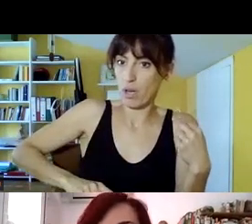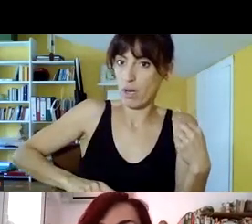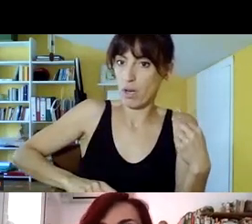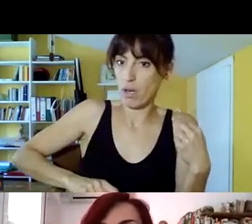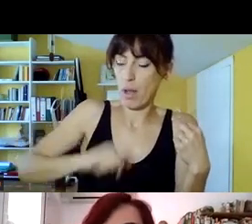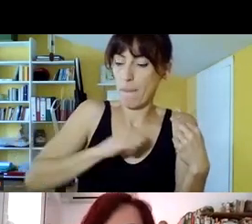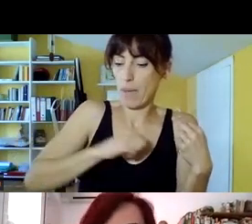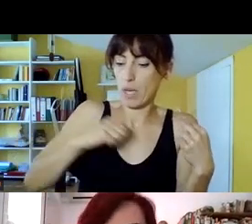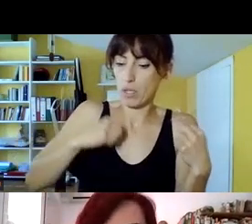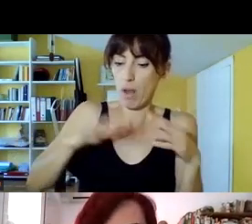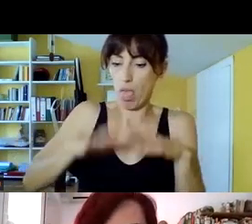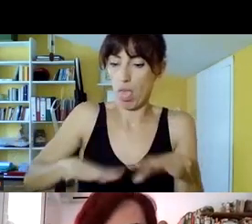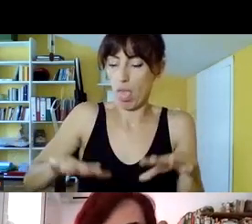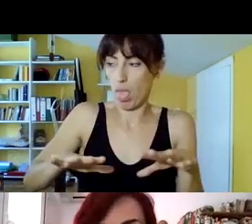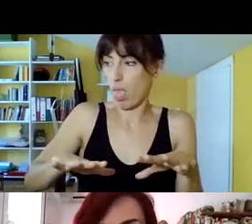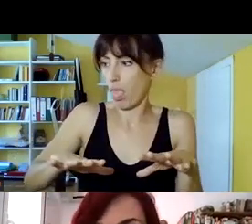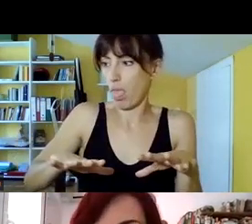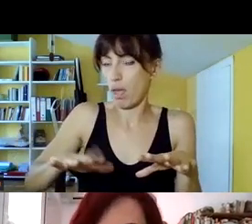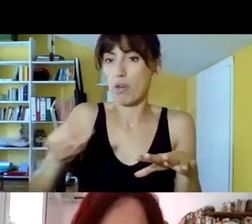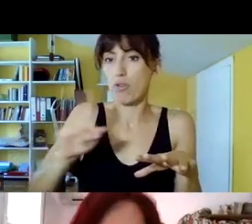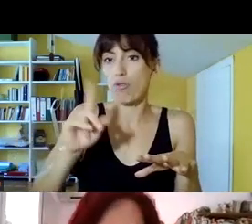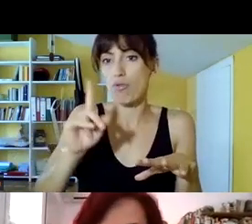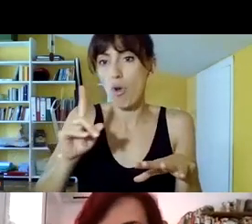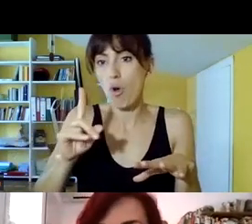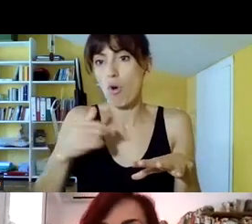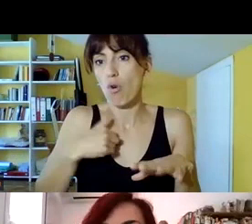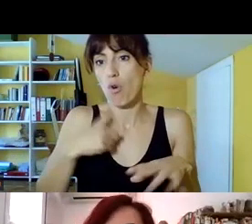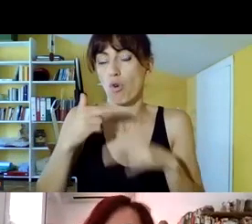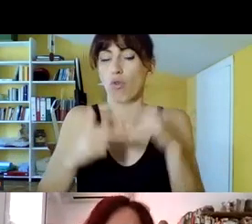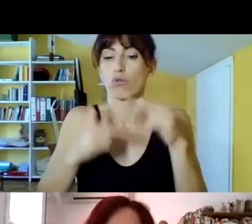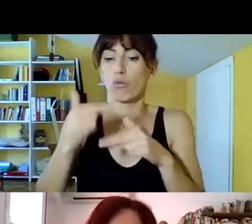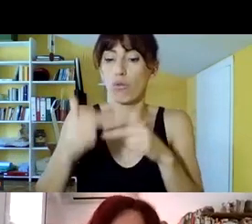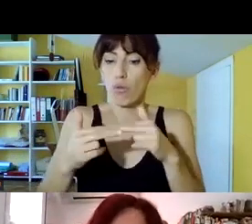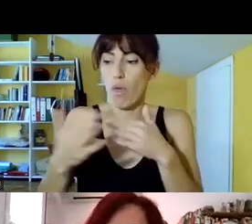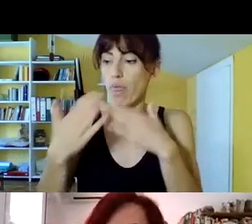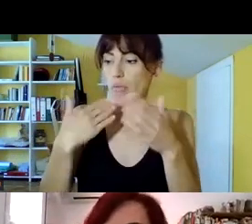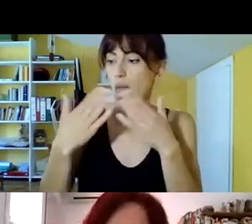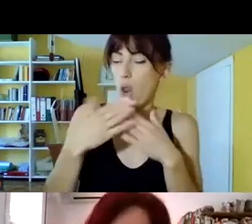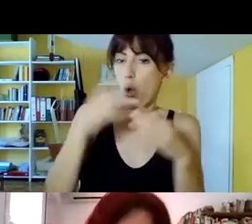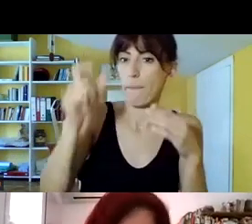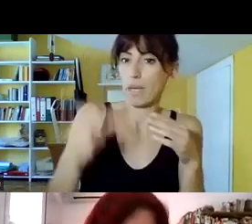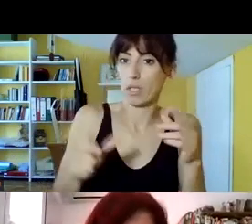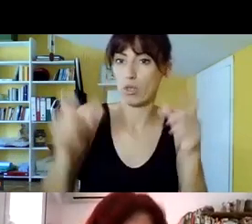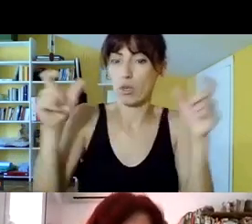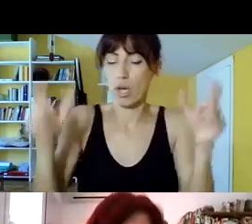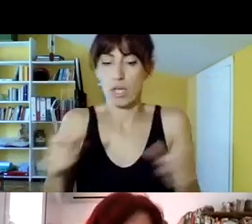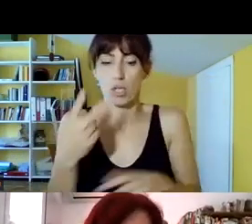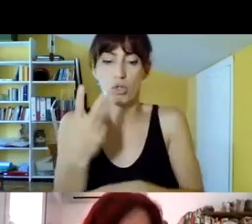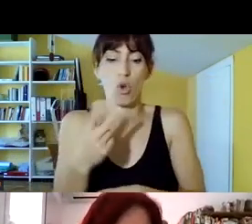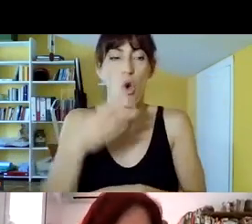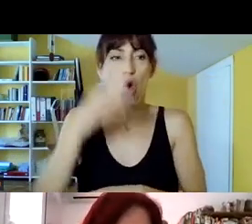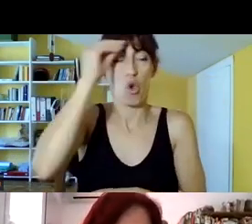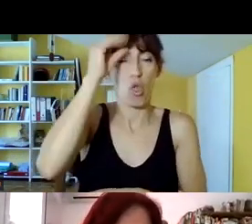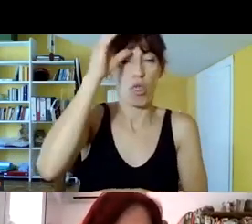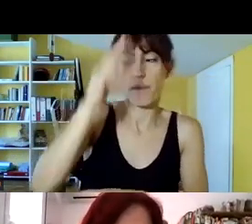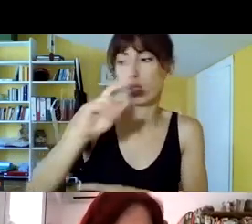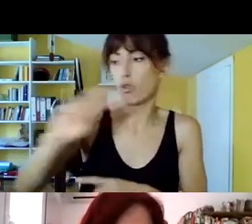persona pasiva, sino como construcción, como diálogo entre dos personas, una que tiene unos conocimientos y una que tiene